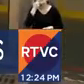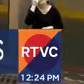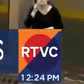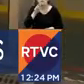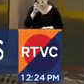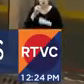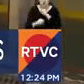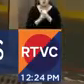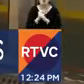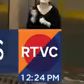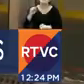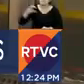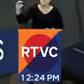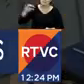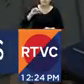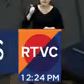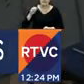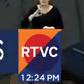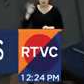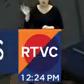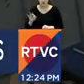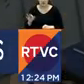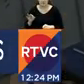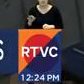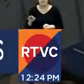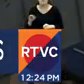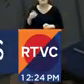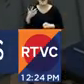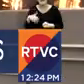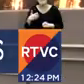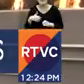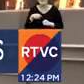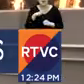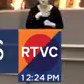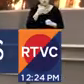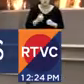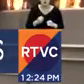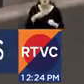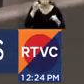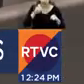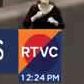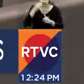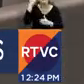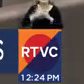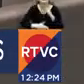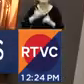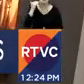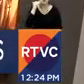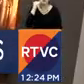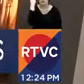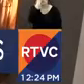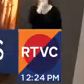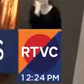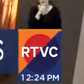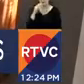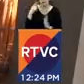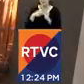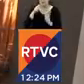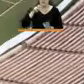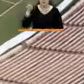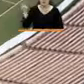28 años. Los empresarios podrán reclamar estos incentivos hasta septiembre de 2022.